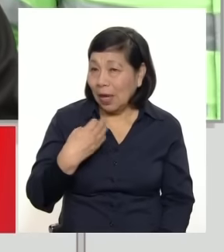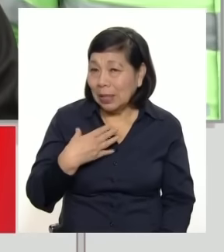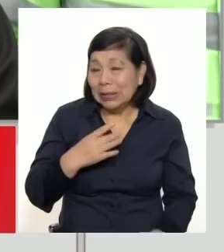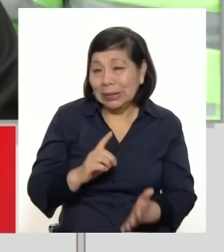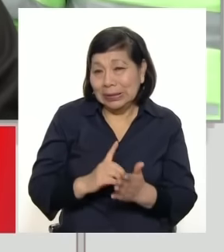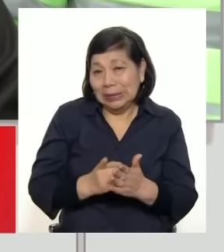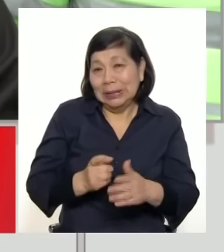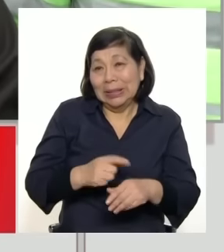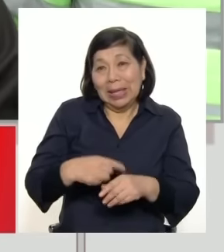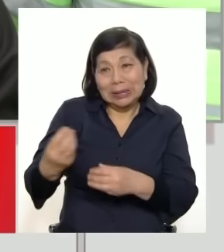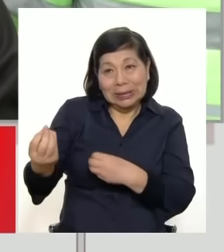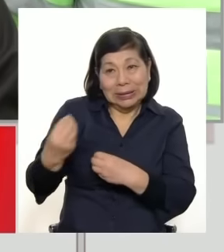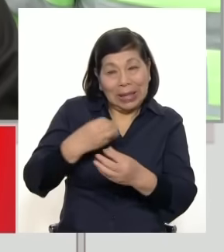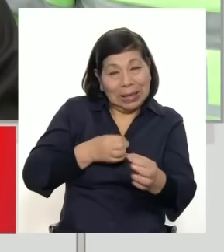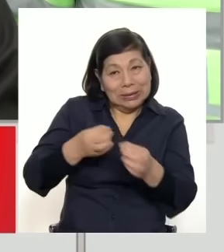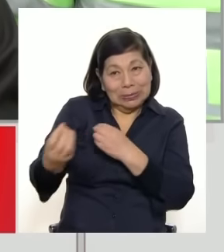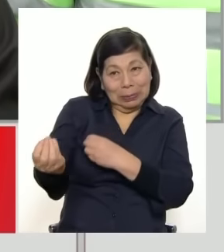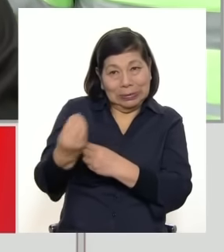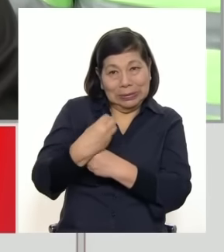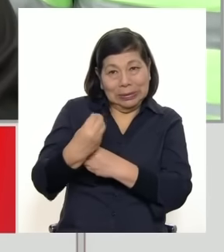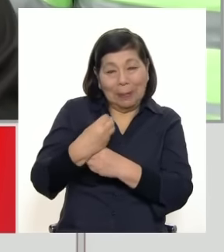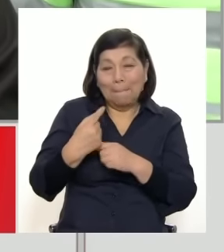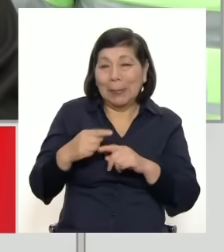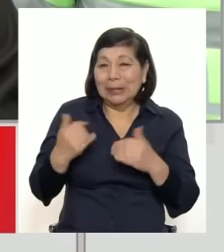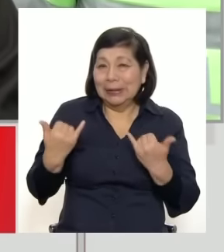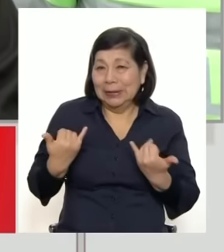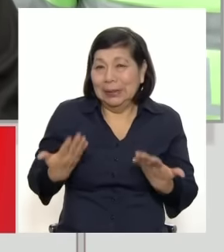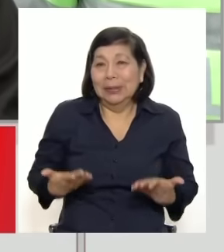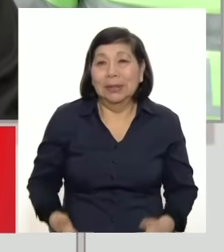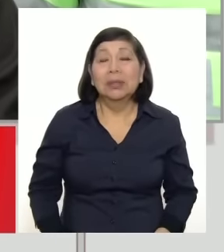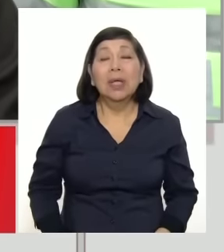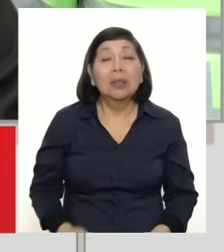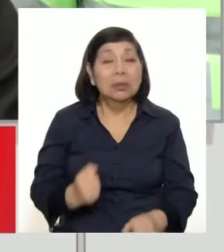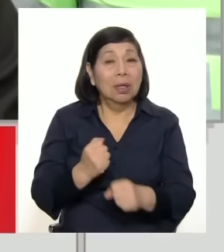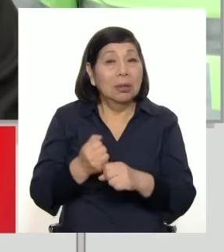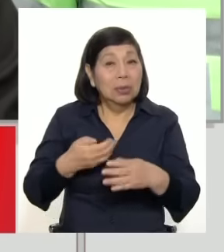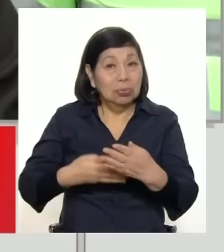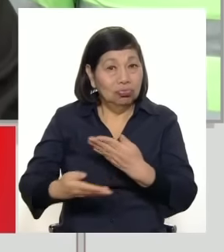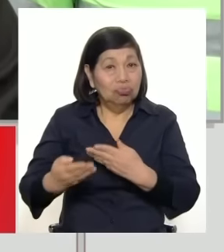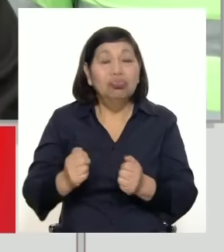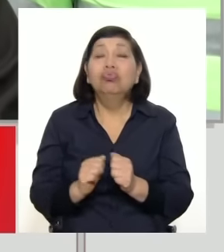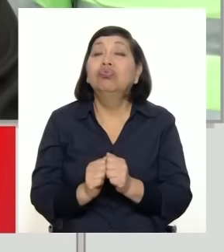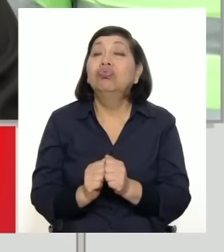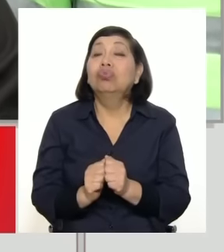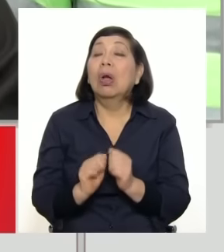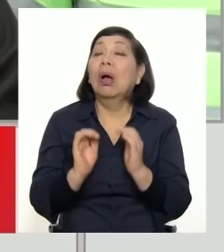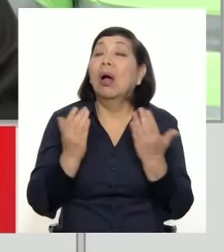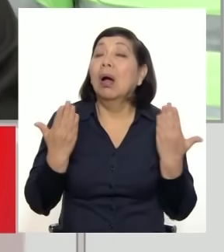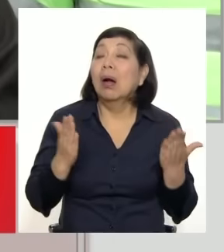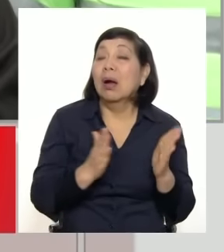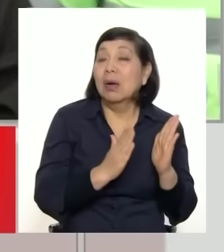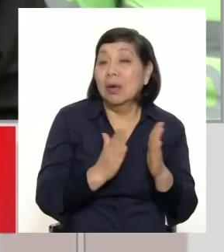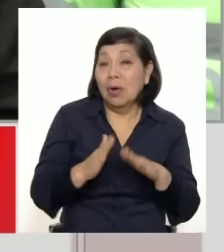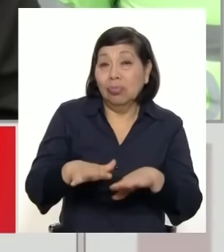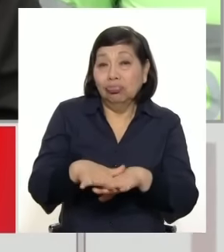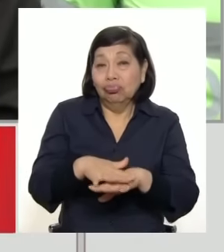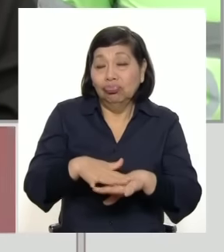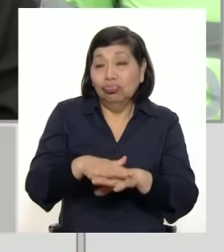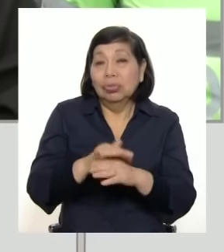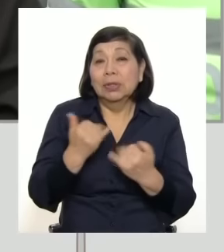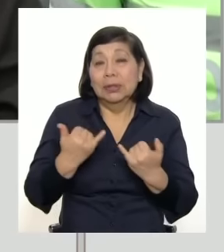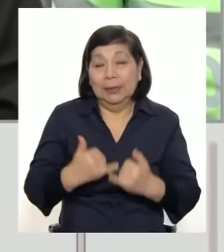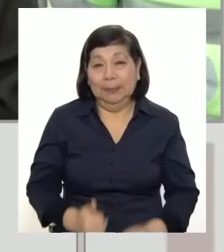minutos valiosos que usted nos ha brindado, dando cuenta entonces de estos operativos en simultáneo que se vienen